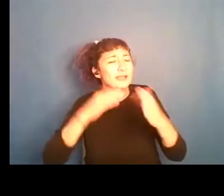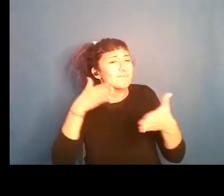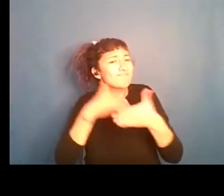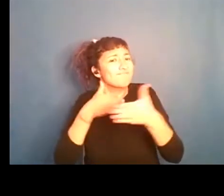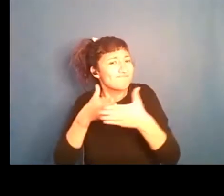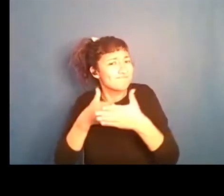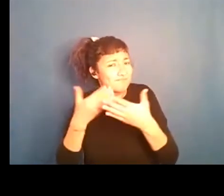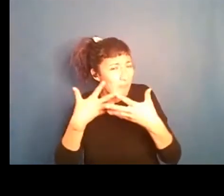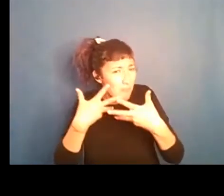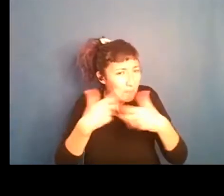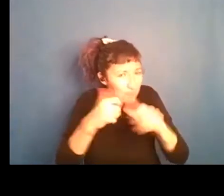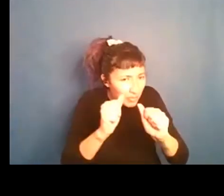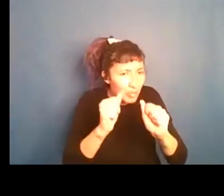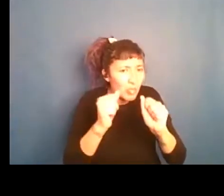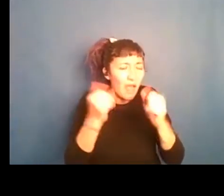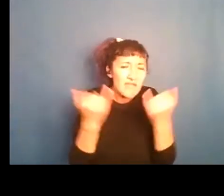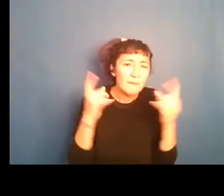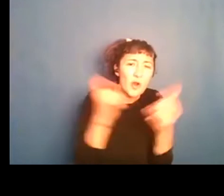¿Qué problemáticas?